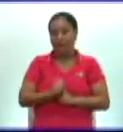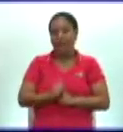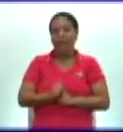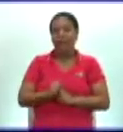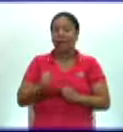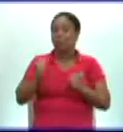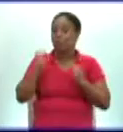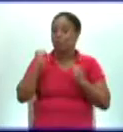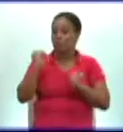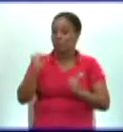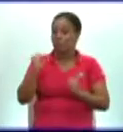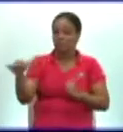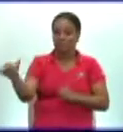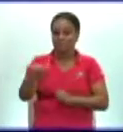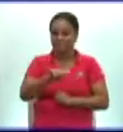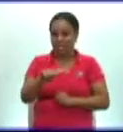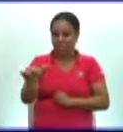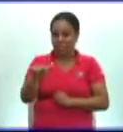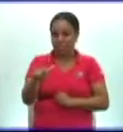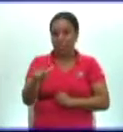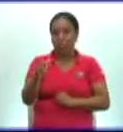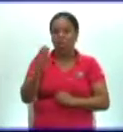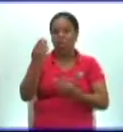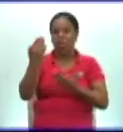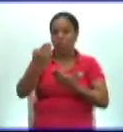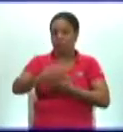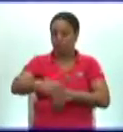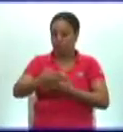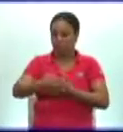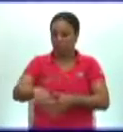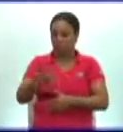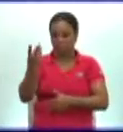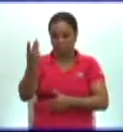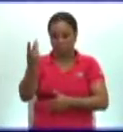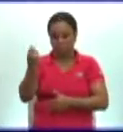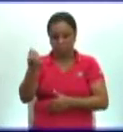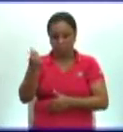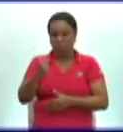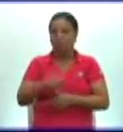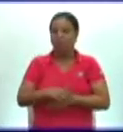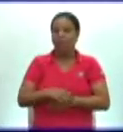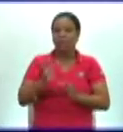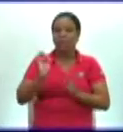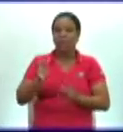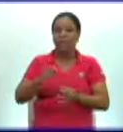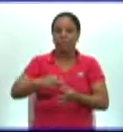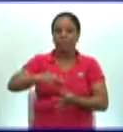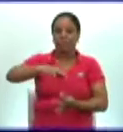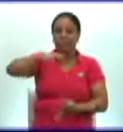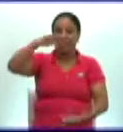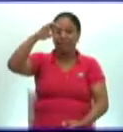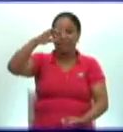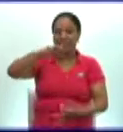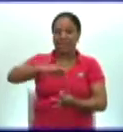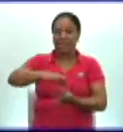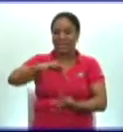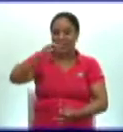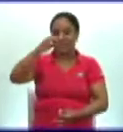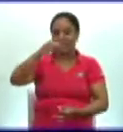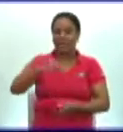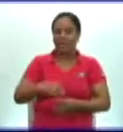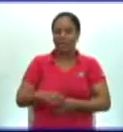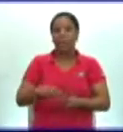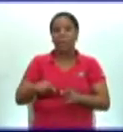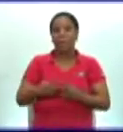fuerzas de igual valor, dirección, en la misma línea de acción, pero en